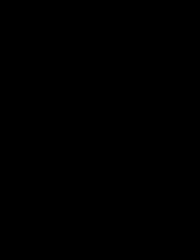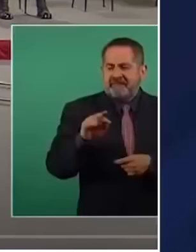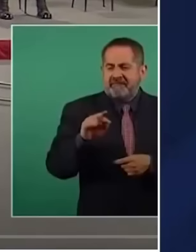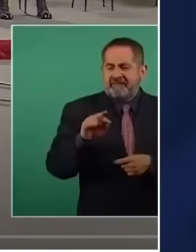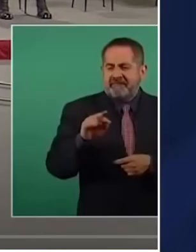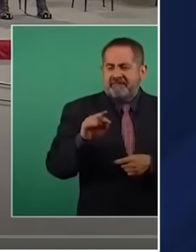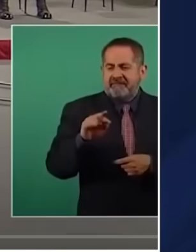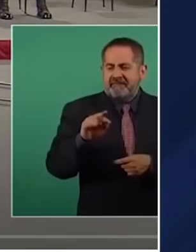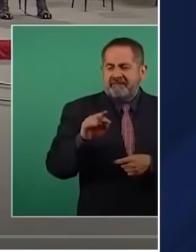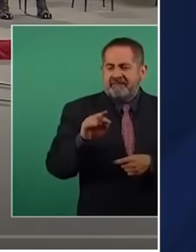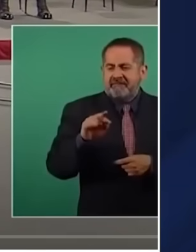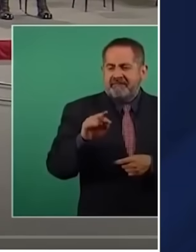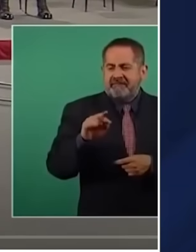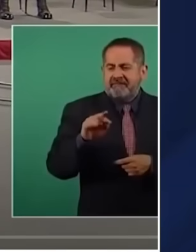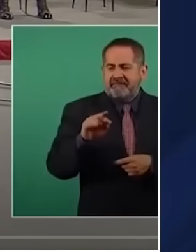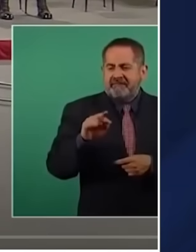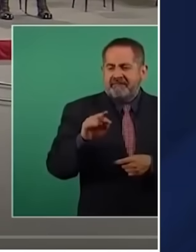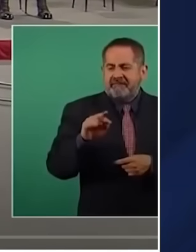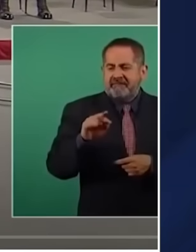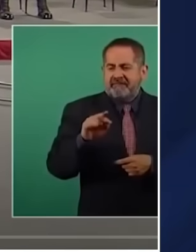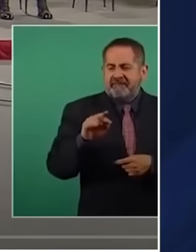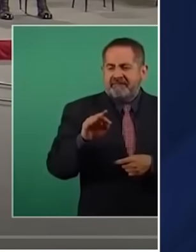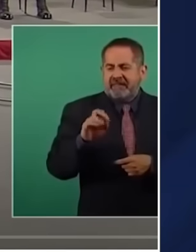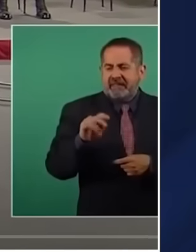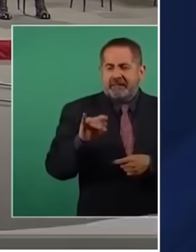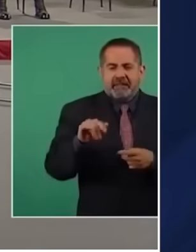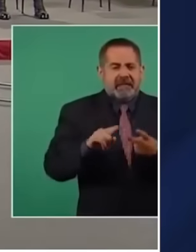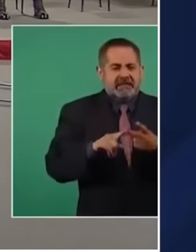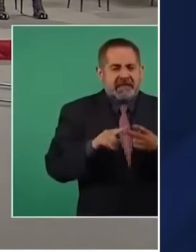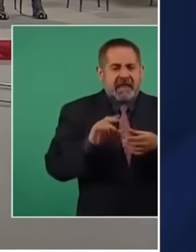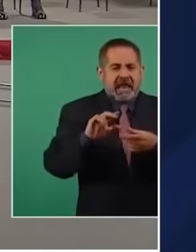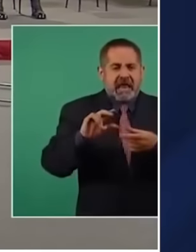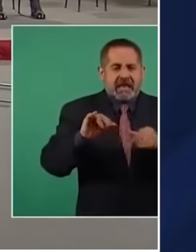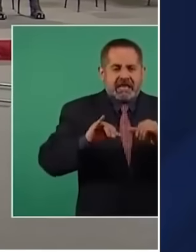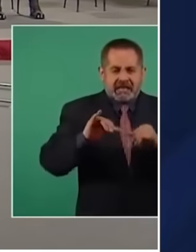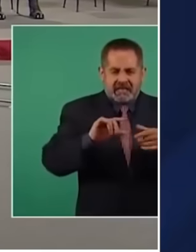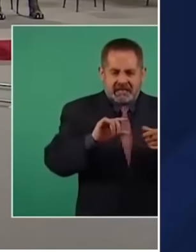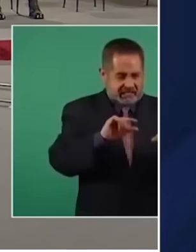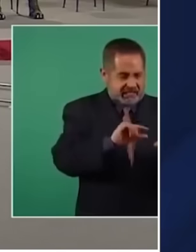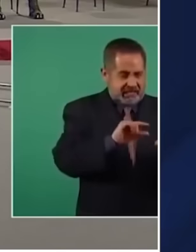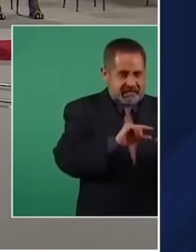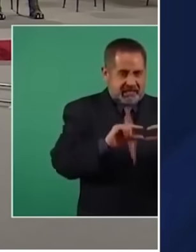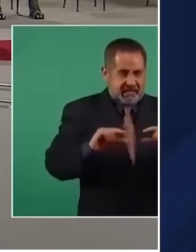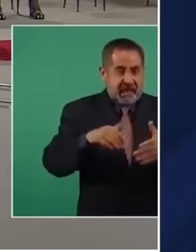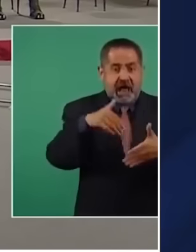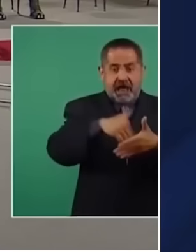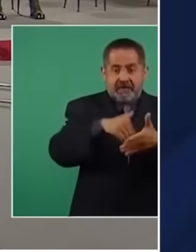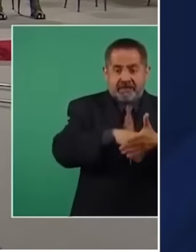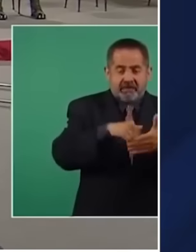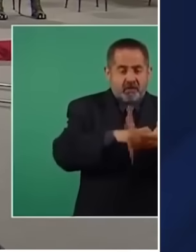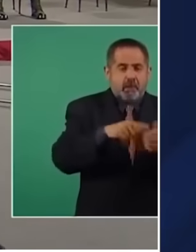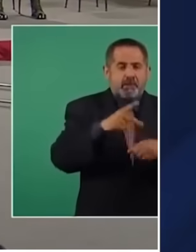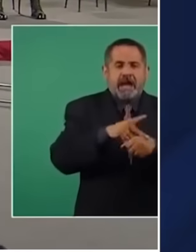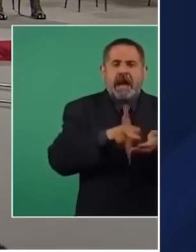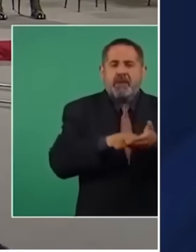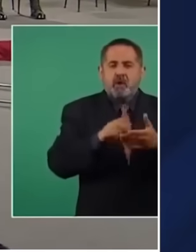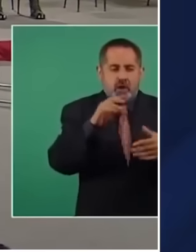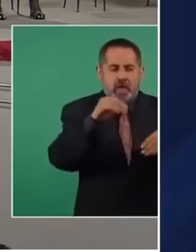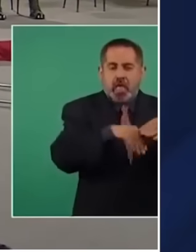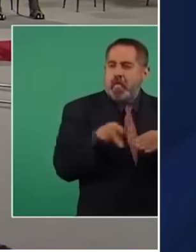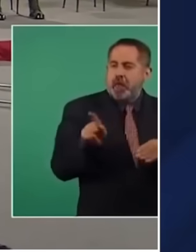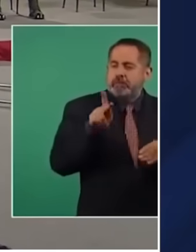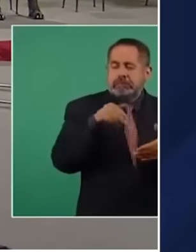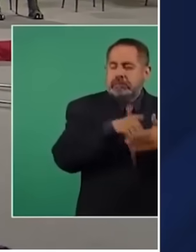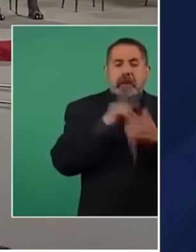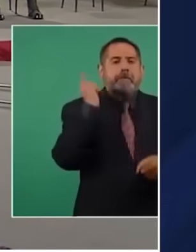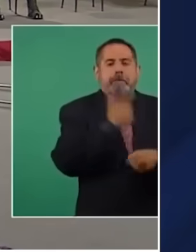acuerdan lo que dijo el almirante Ojeda ahí están iban en sacos de Carbón tenemos